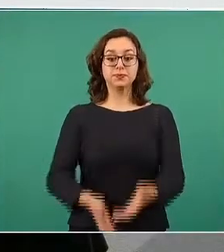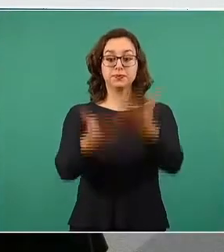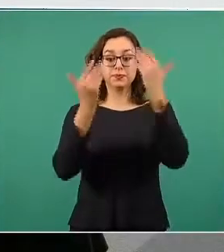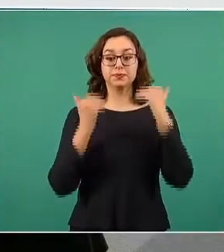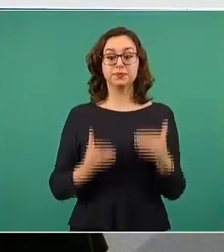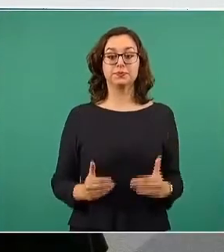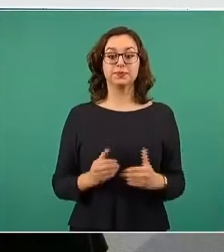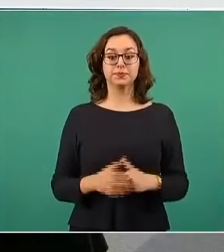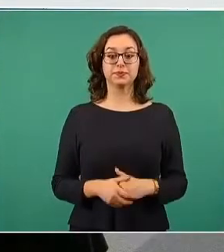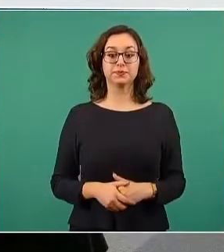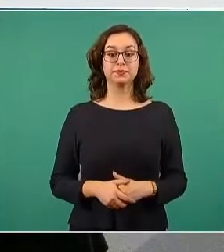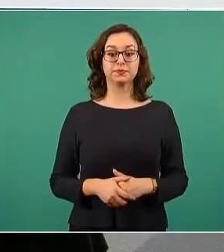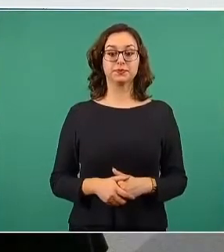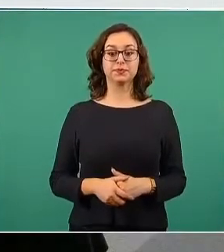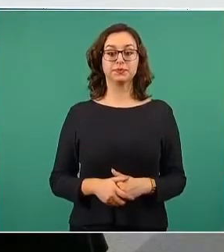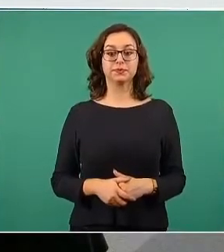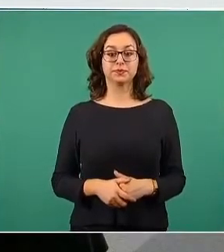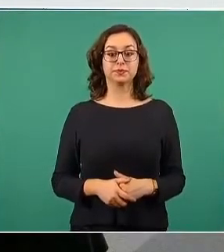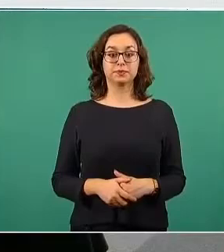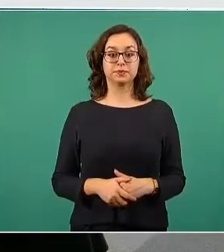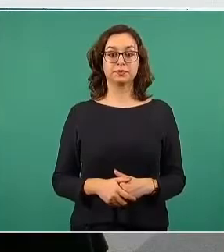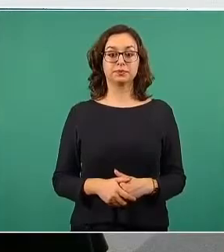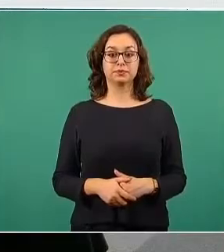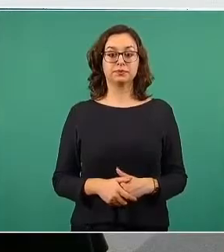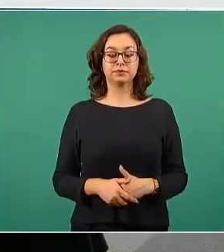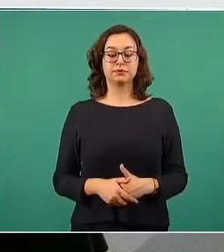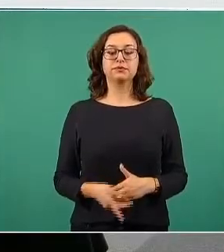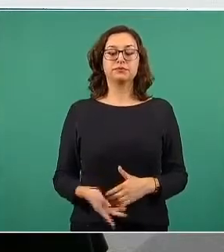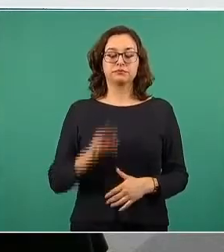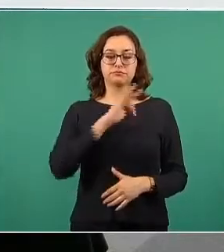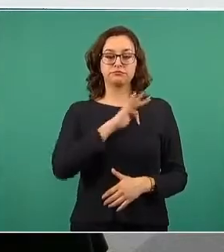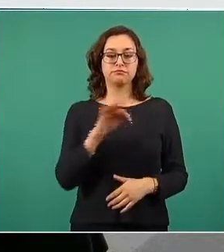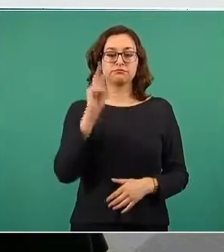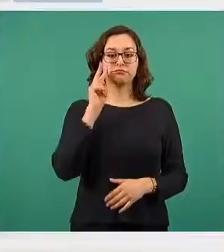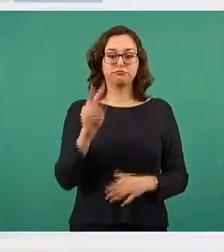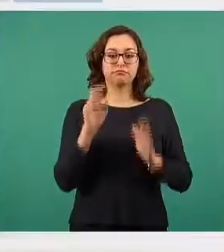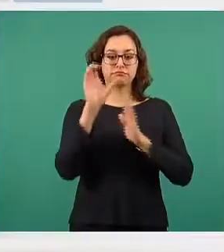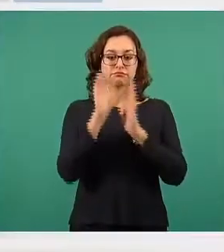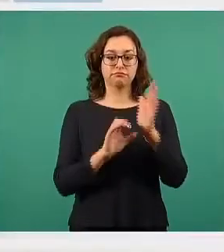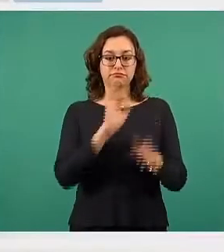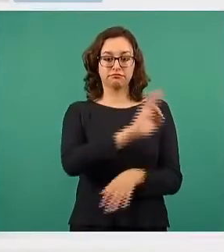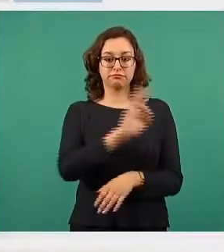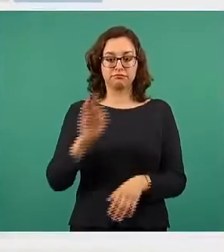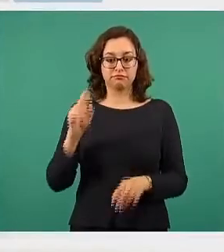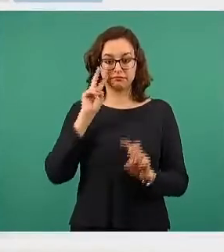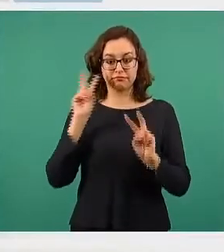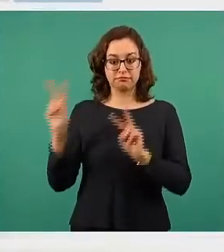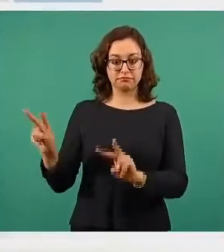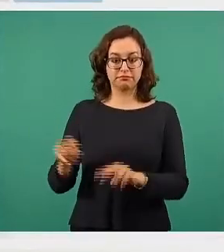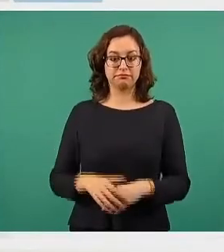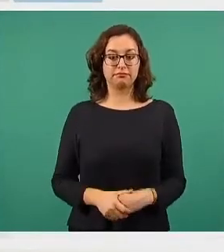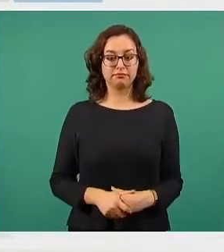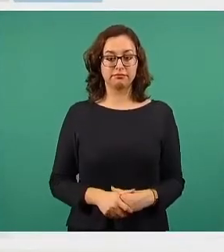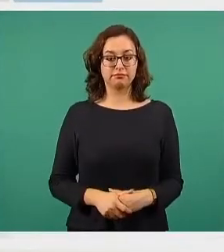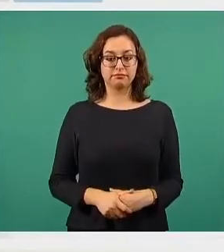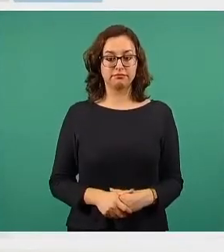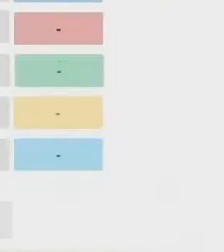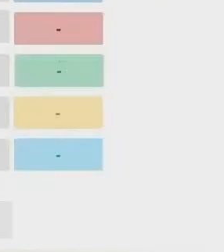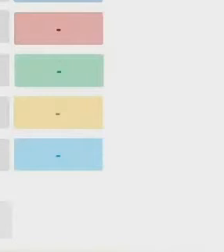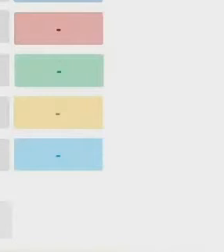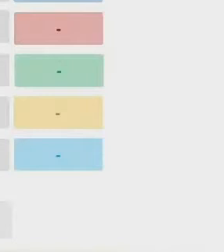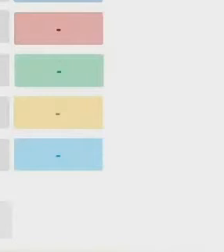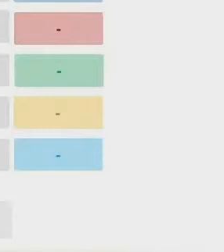siguiente, por favor. Y aquí está, como último elemento de este segmento,